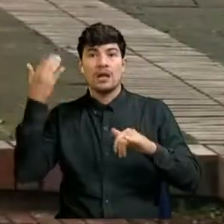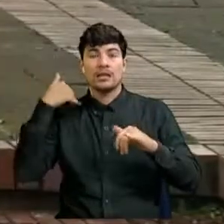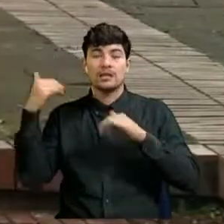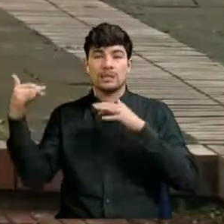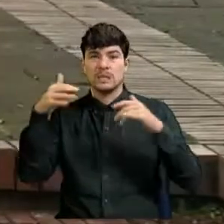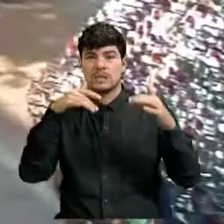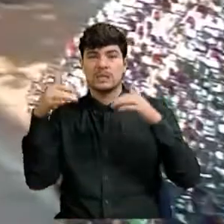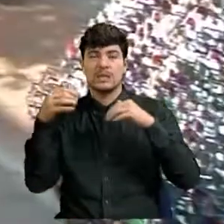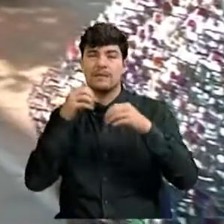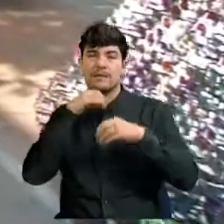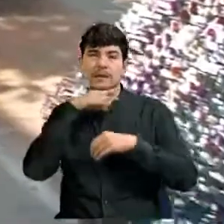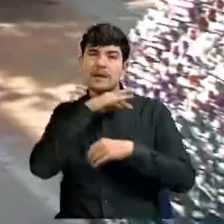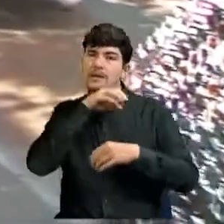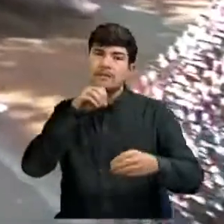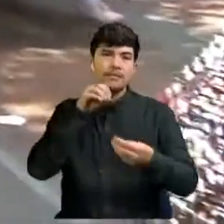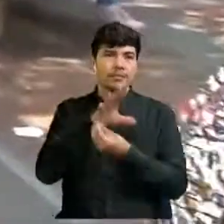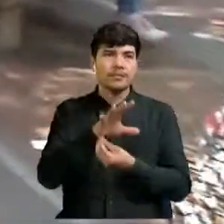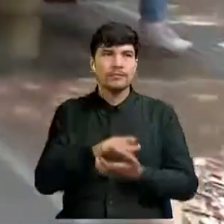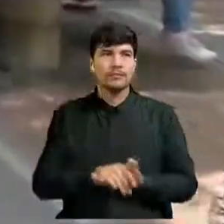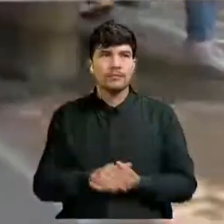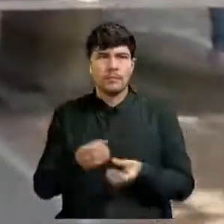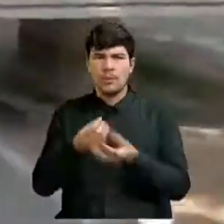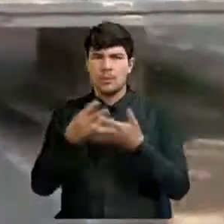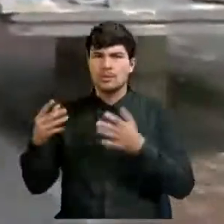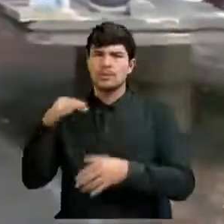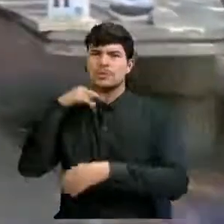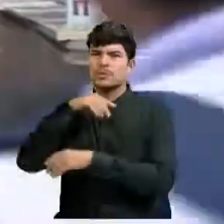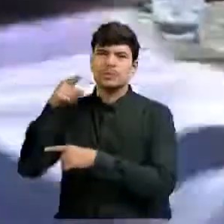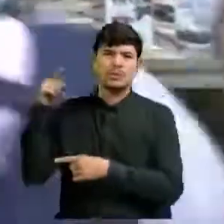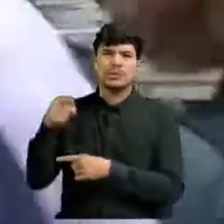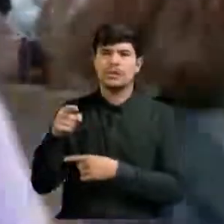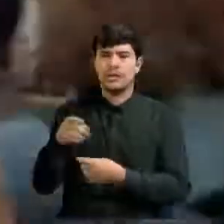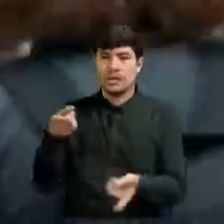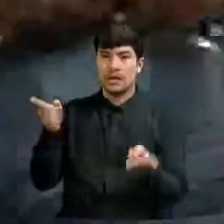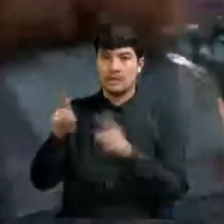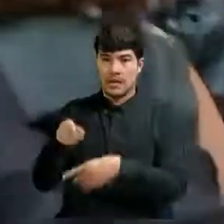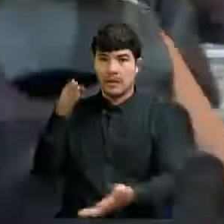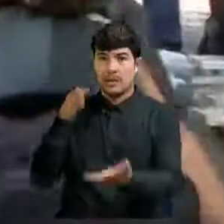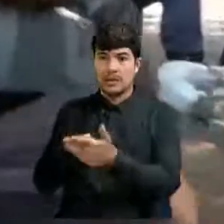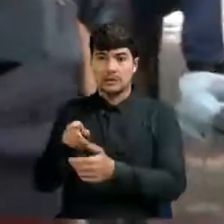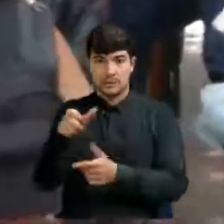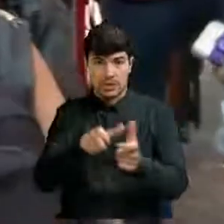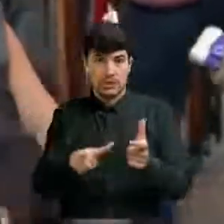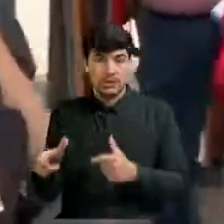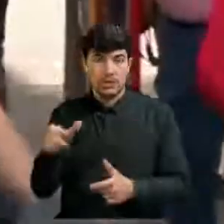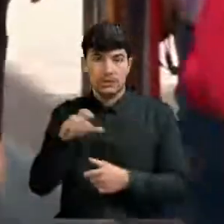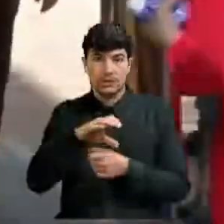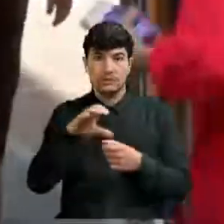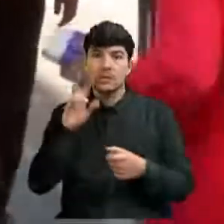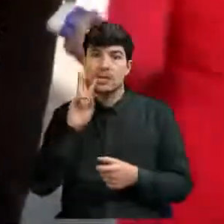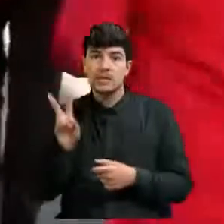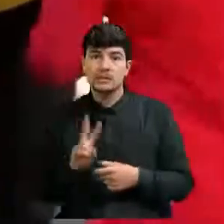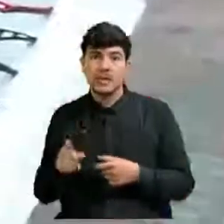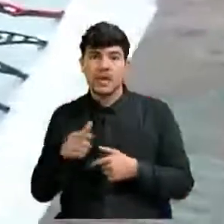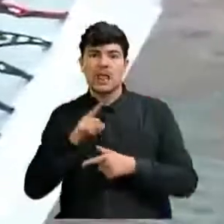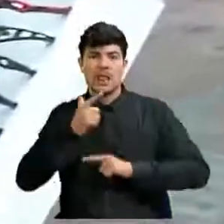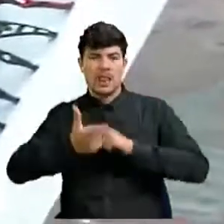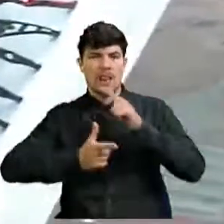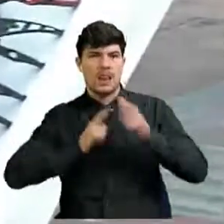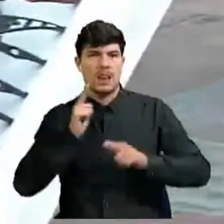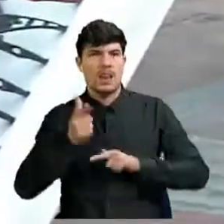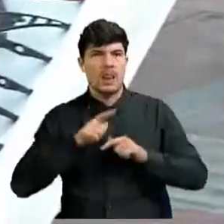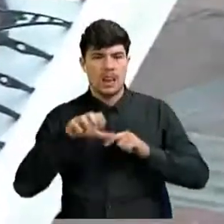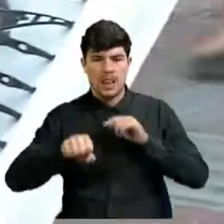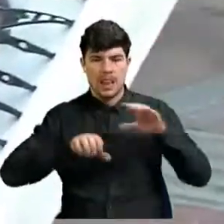verbales con insultos e intimidaciones ciudadanos venezolanas están disputando el espacio público